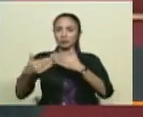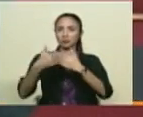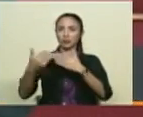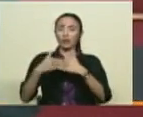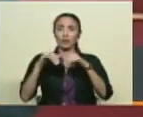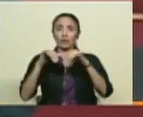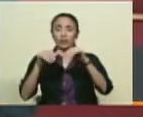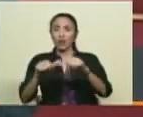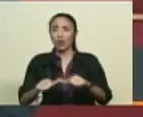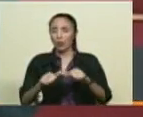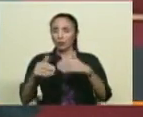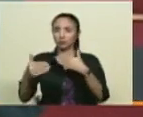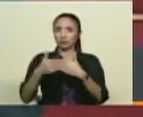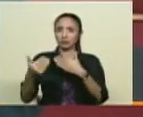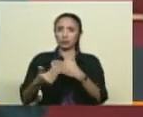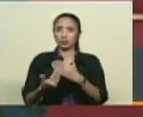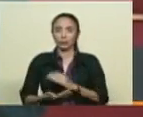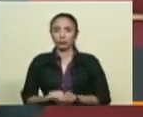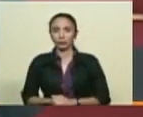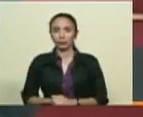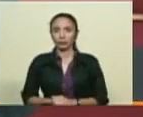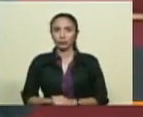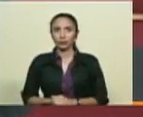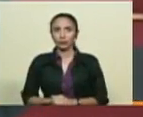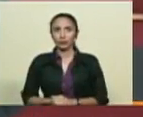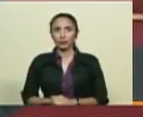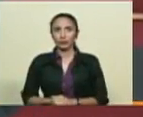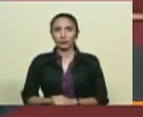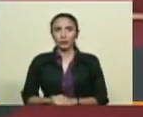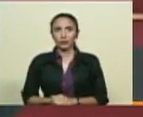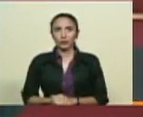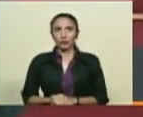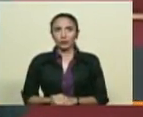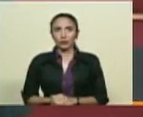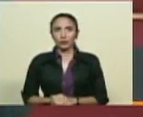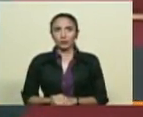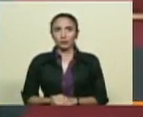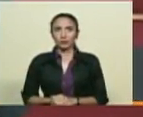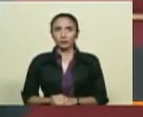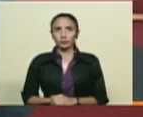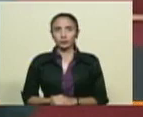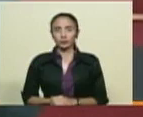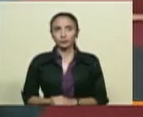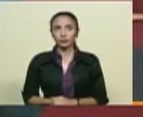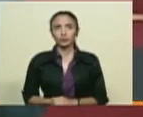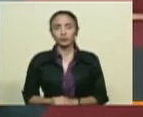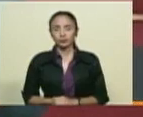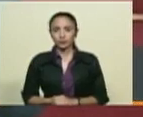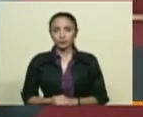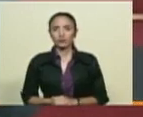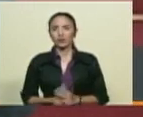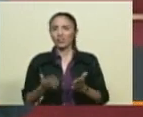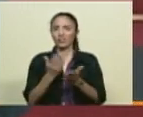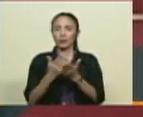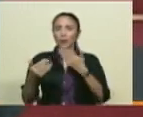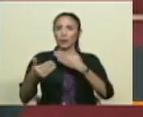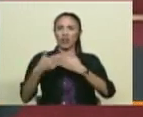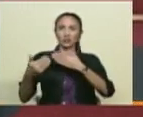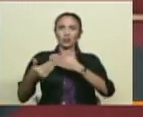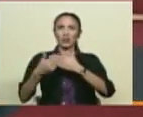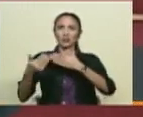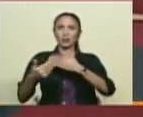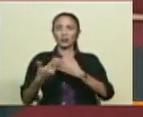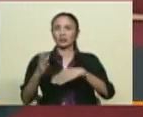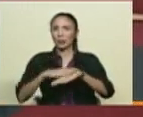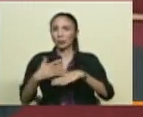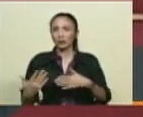Venezuela. La diplomacia de las cañoneras se llama en el pasado. La diplomacia de las amenazas. A Venezuela no la amenaza a